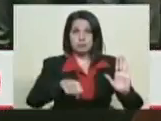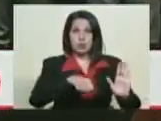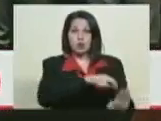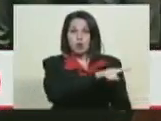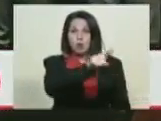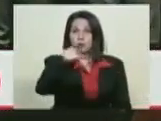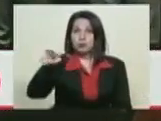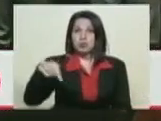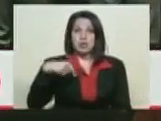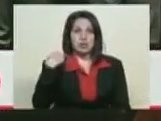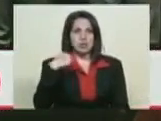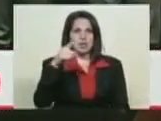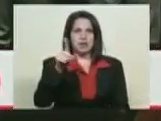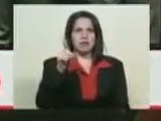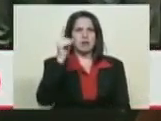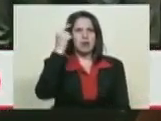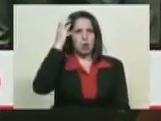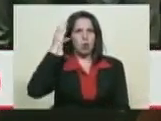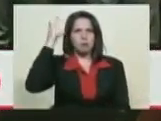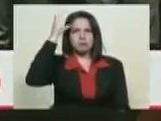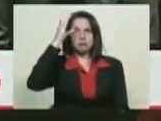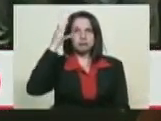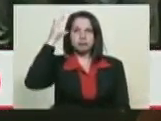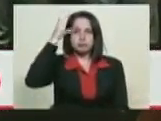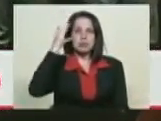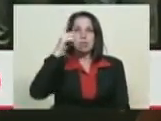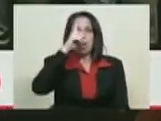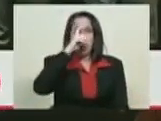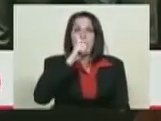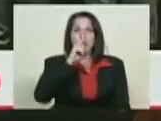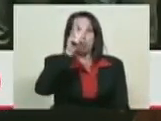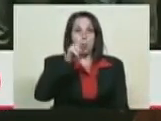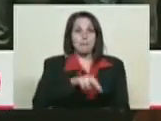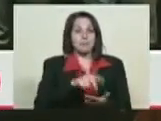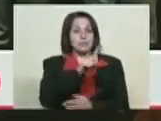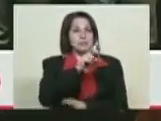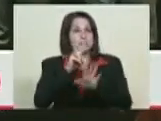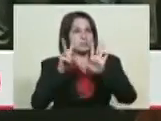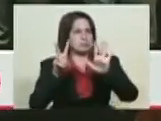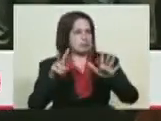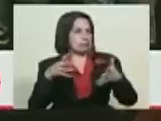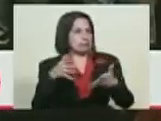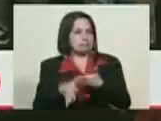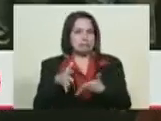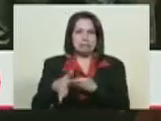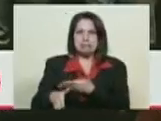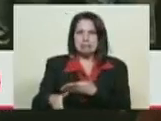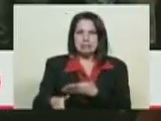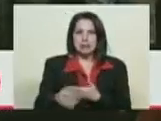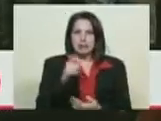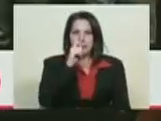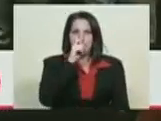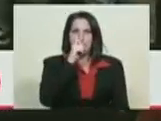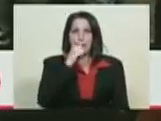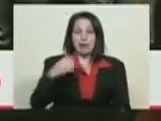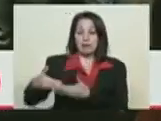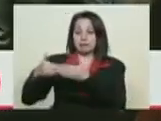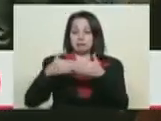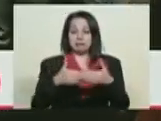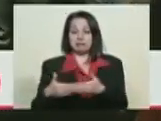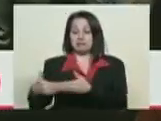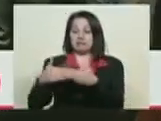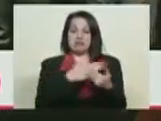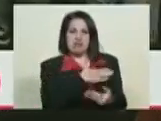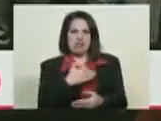ustedes deben tener conciencia en este año 2017 lo que nos hemos jugado, ¿verdad? El imperialismo